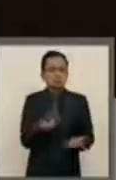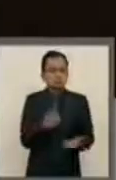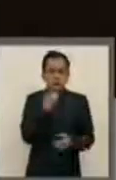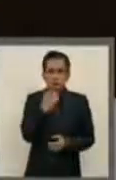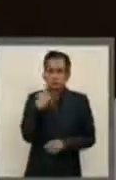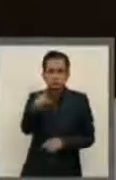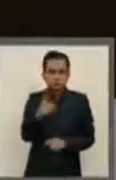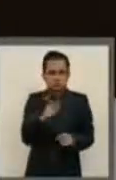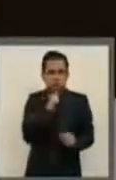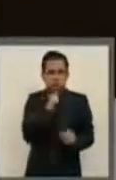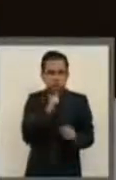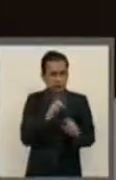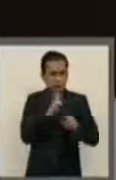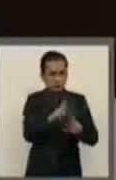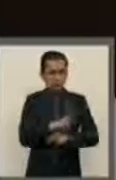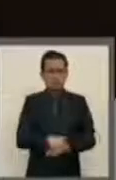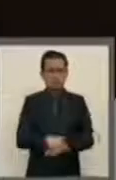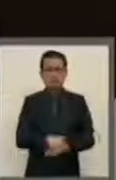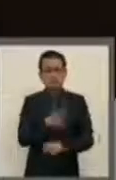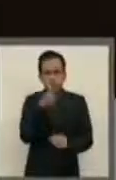2016, se contabilizaron